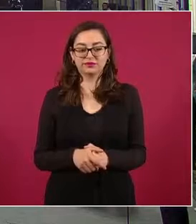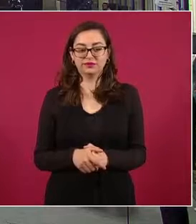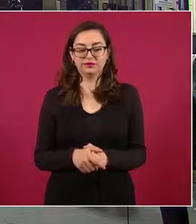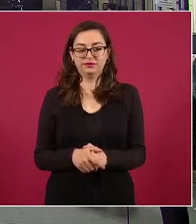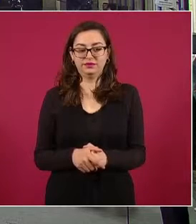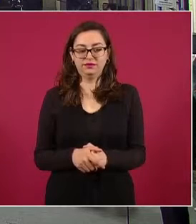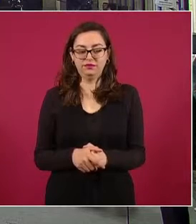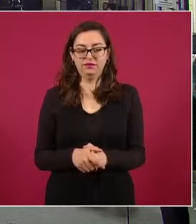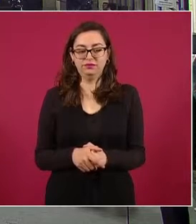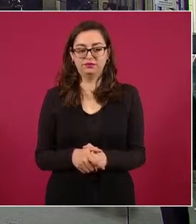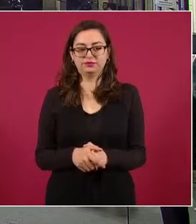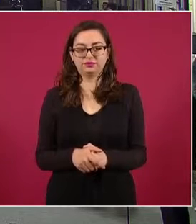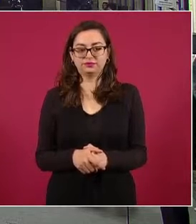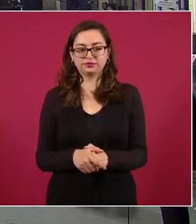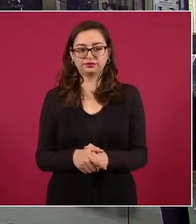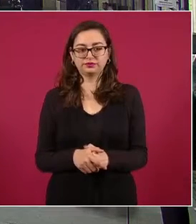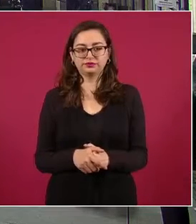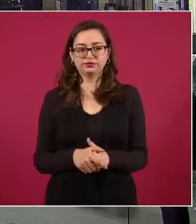No…